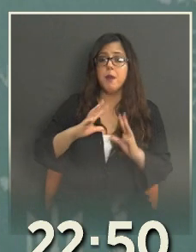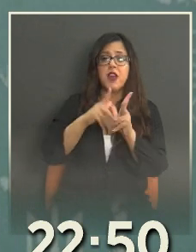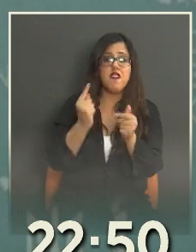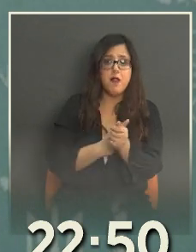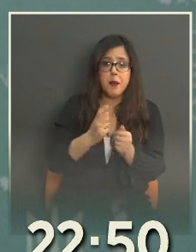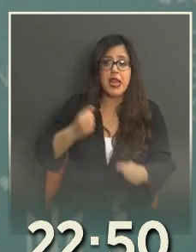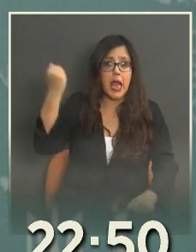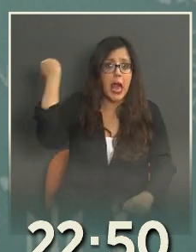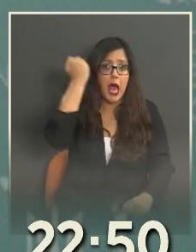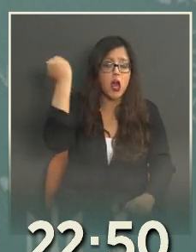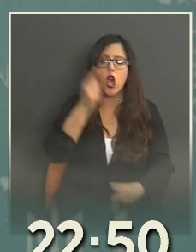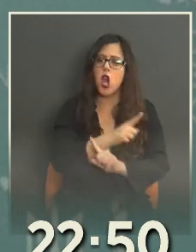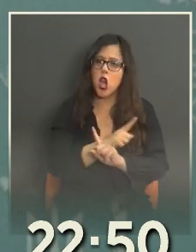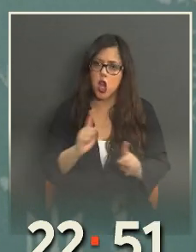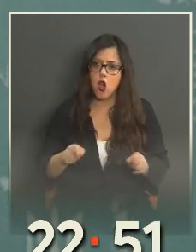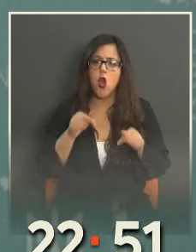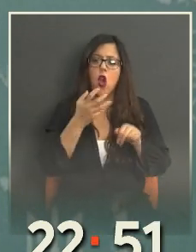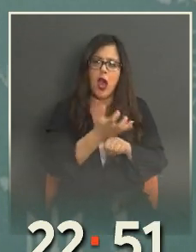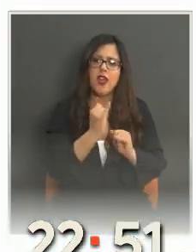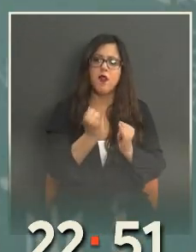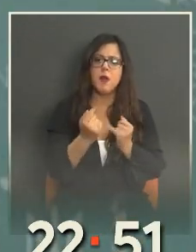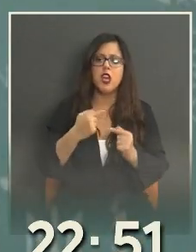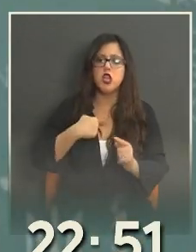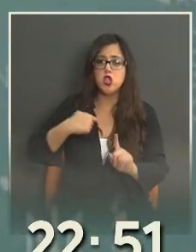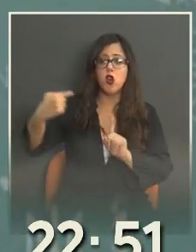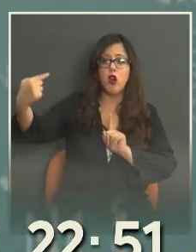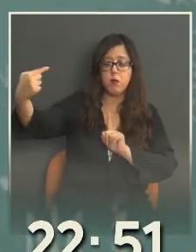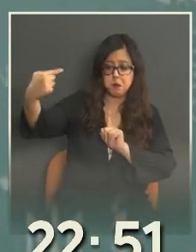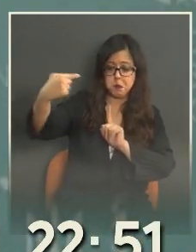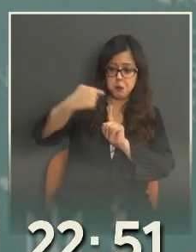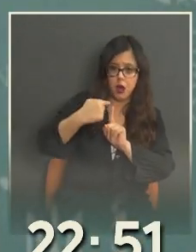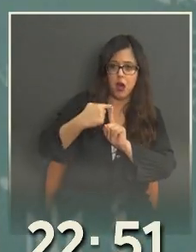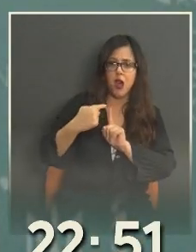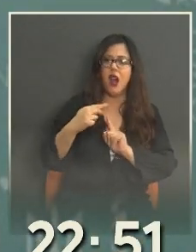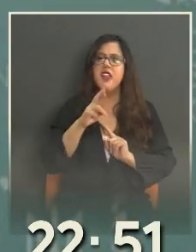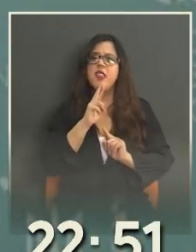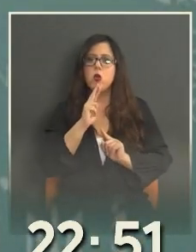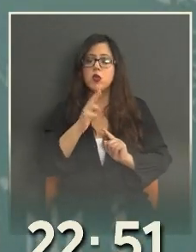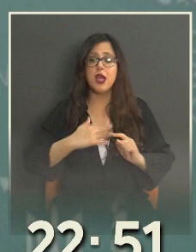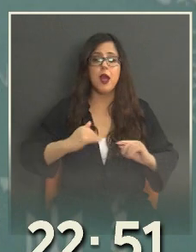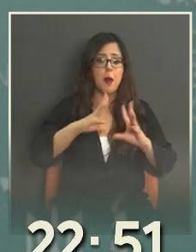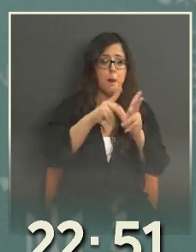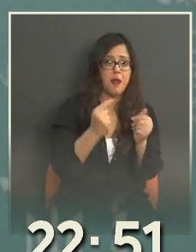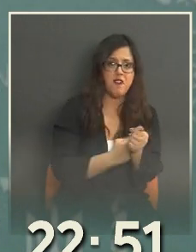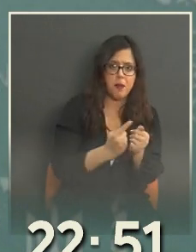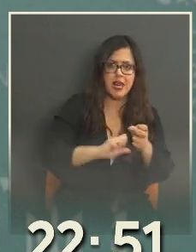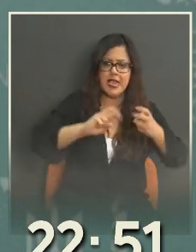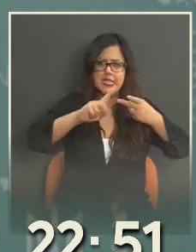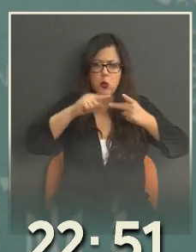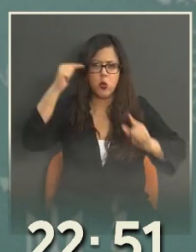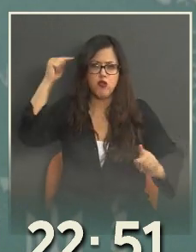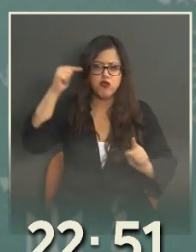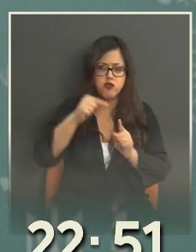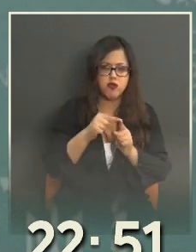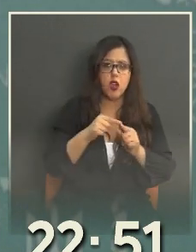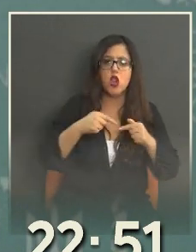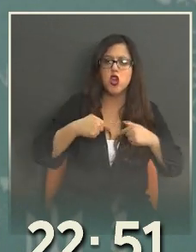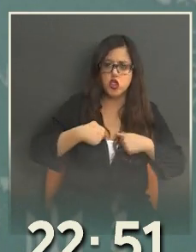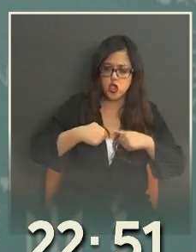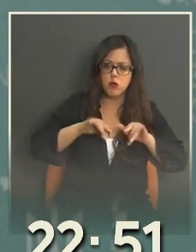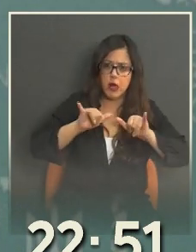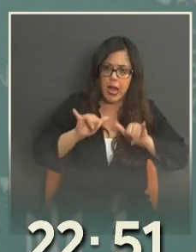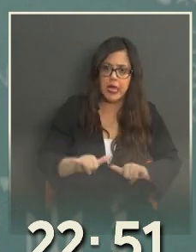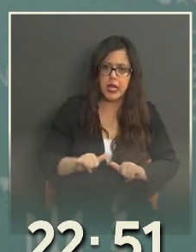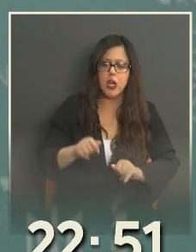hay información de que soy el objetivo número uno de rusia mi familia su segundo objetivo me quedaré en ucrania con mi